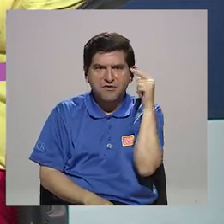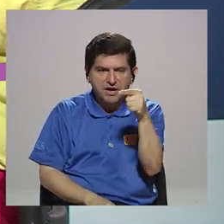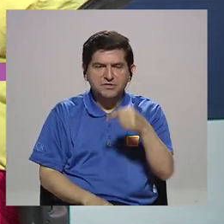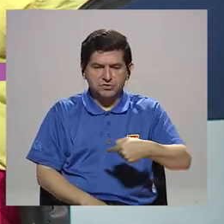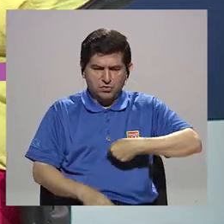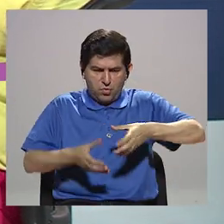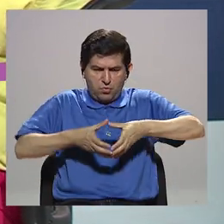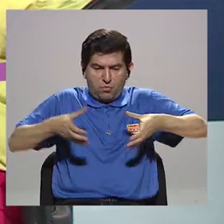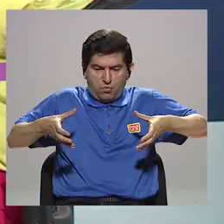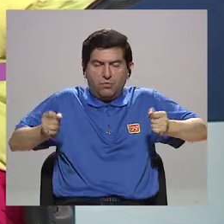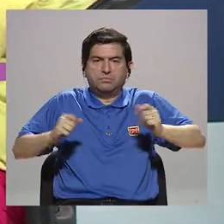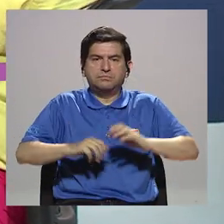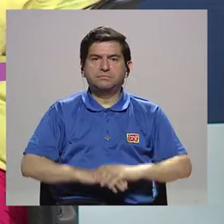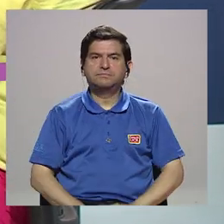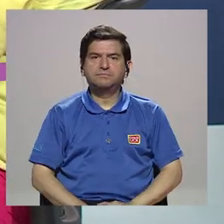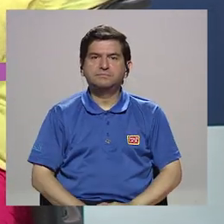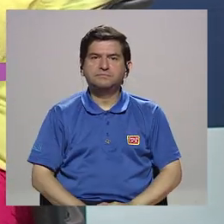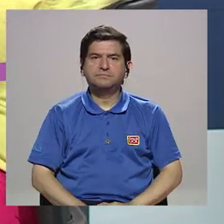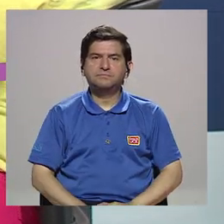la gastritis.